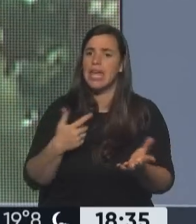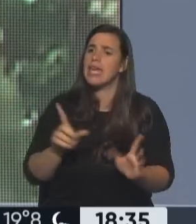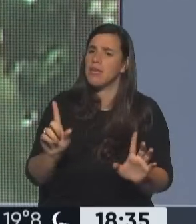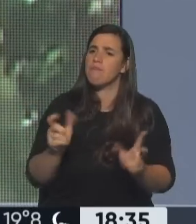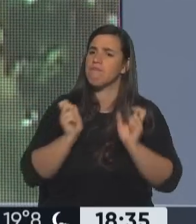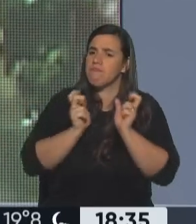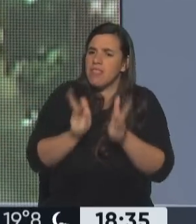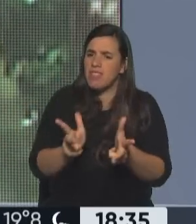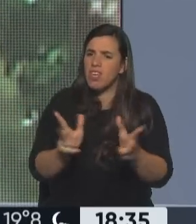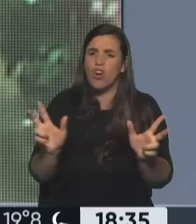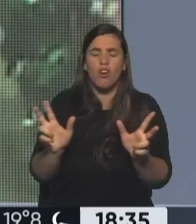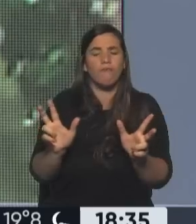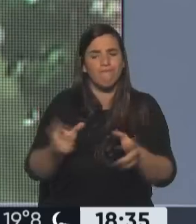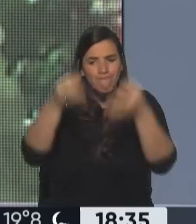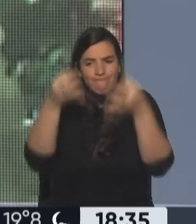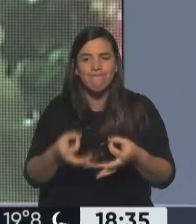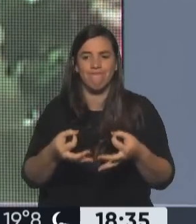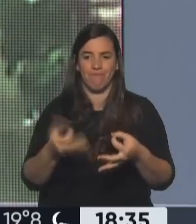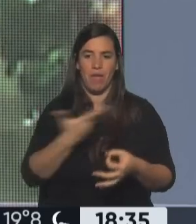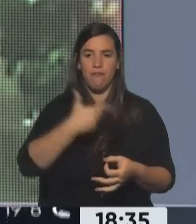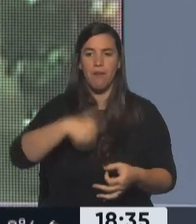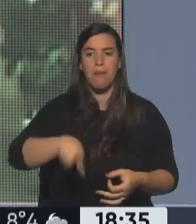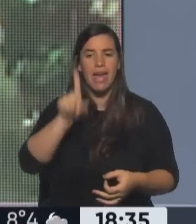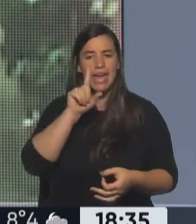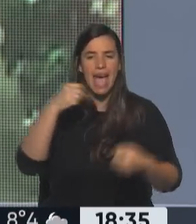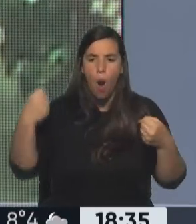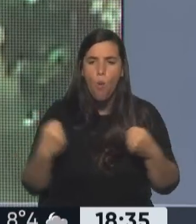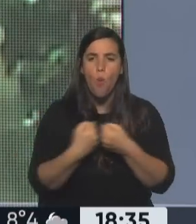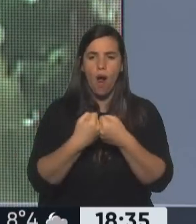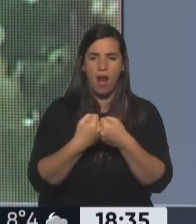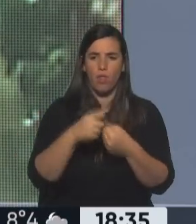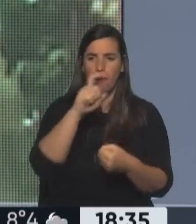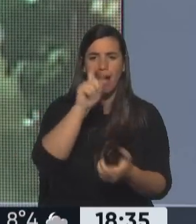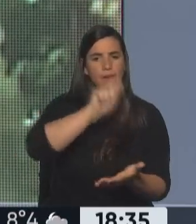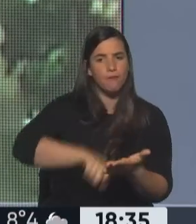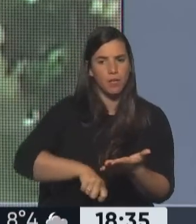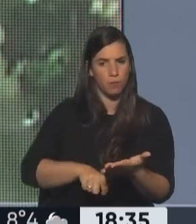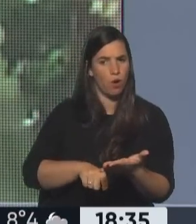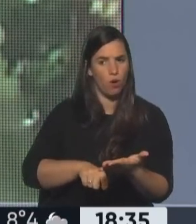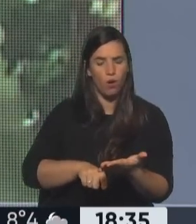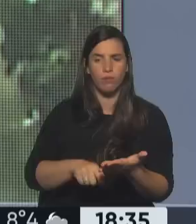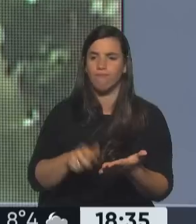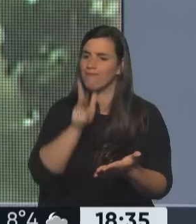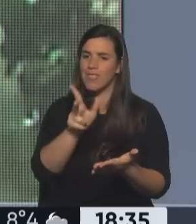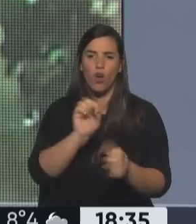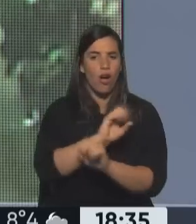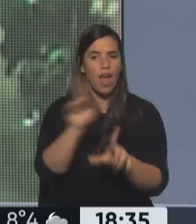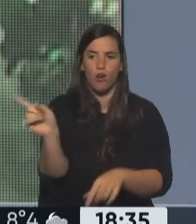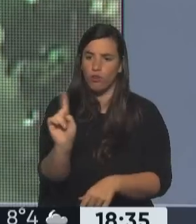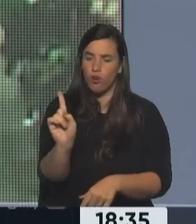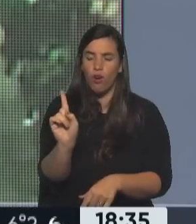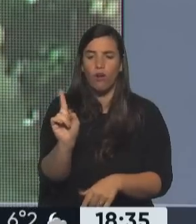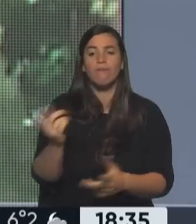con el Fondo Monetario Internacional firmado por Macri, no se mensuró la herencia recibida de la deuda con privados y fundamentalmente no